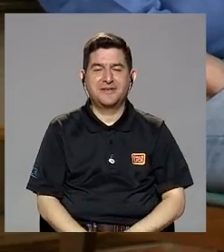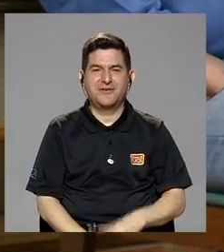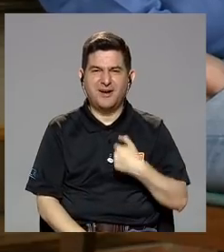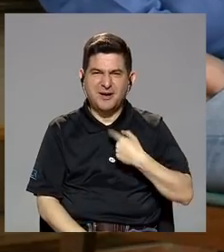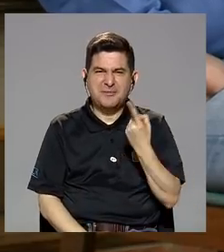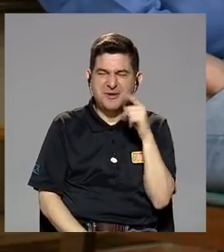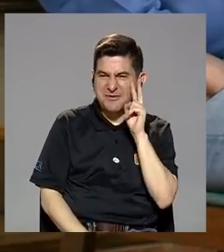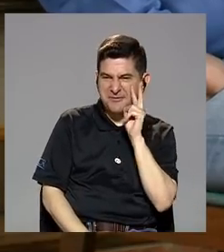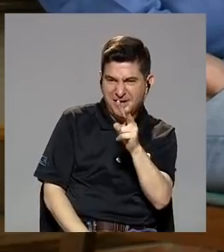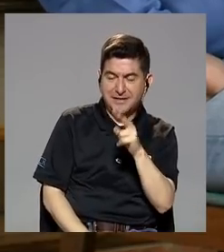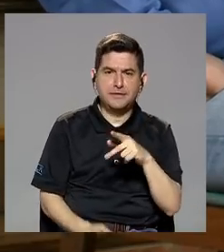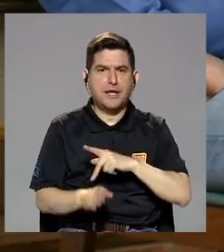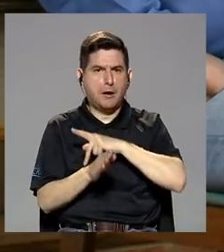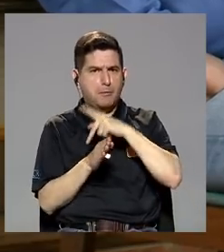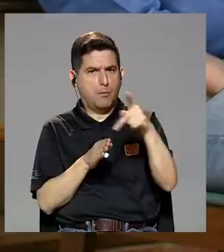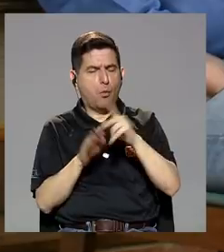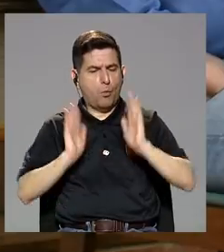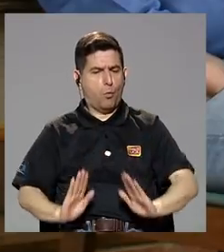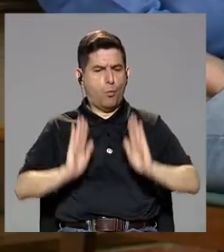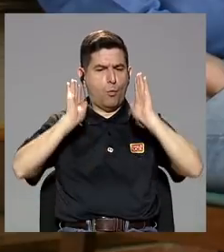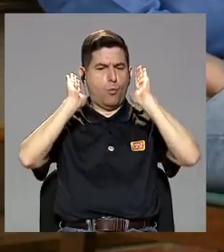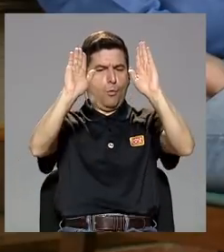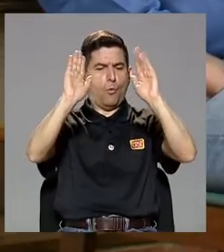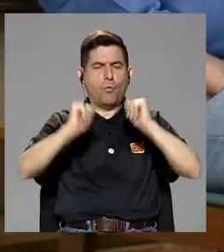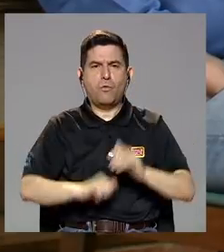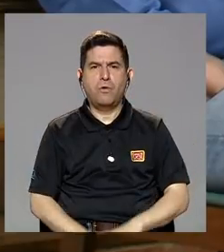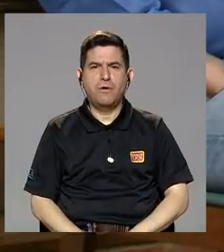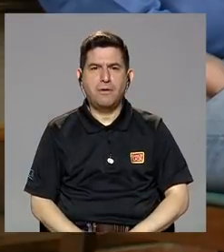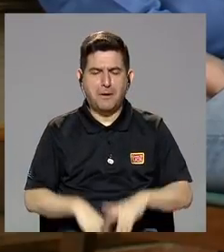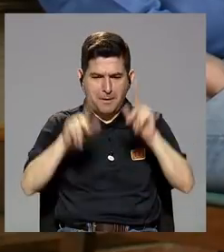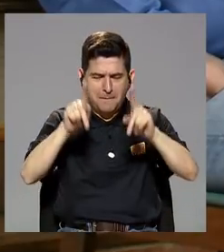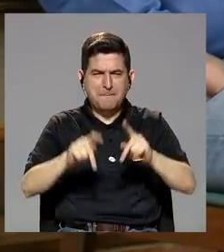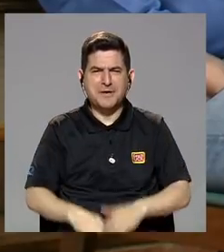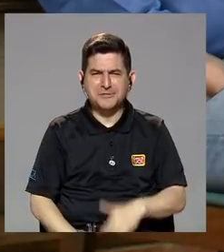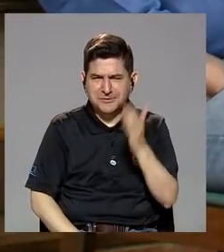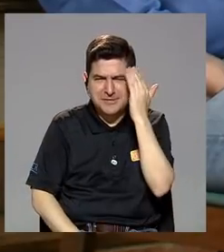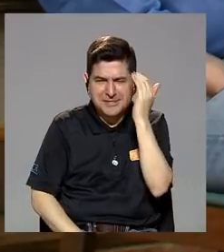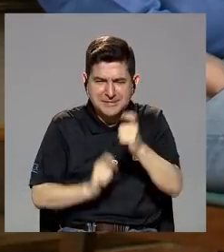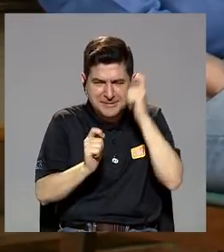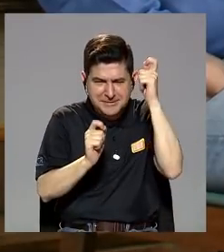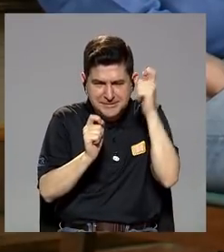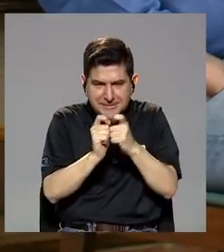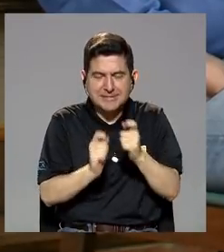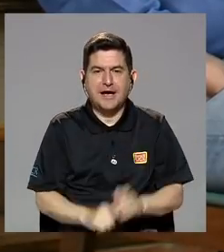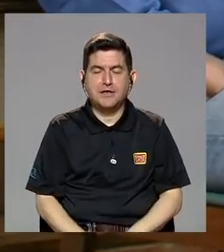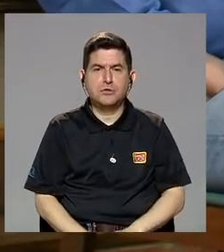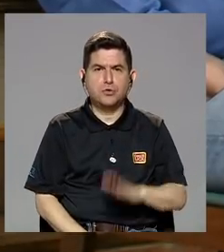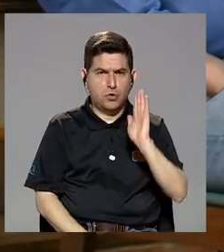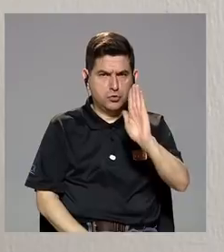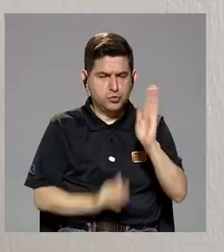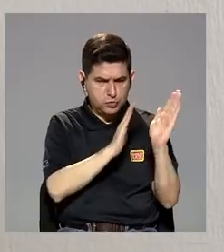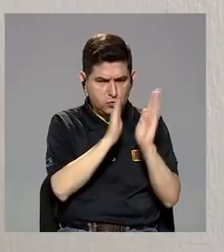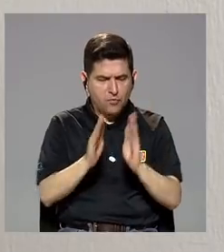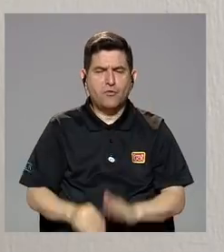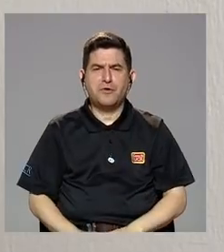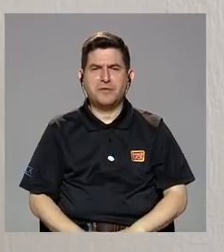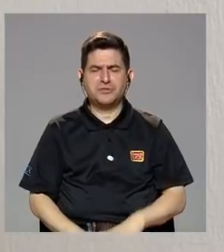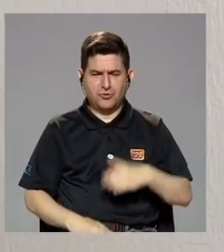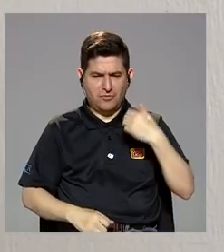en las pantallas porque es un profesional excelente y tipo muy ubicado y con una formación muy sólida muy